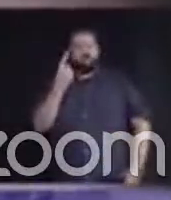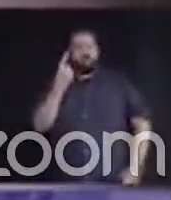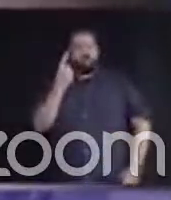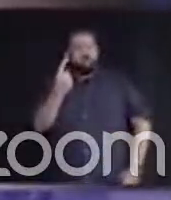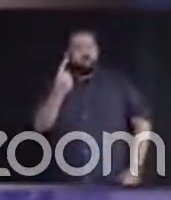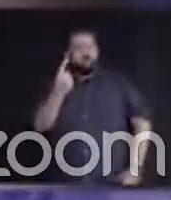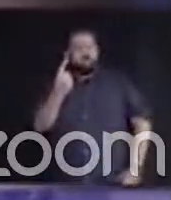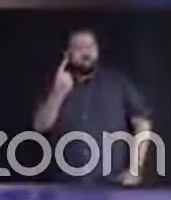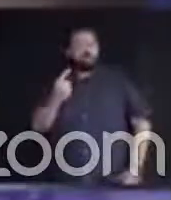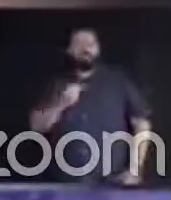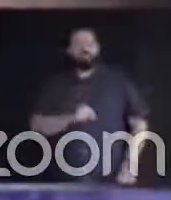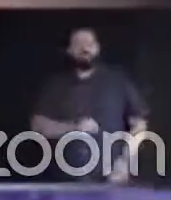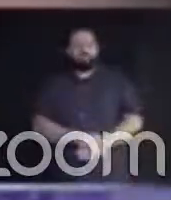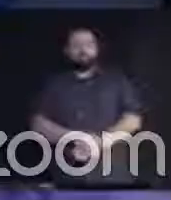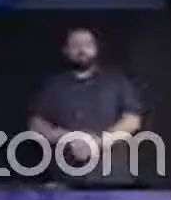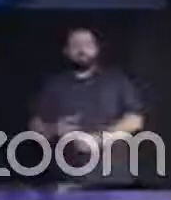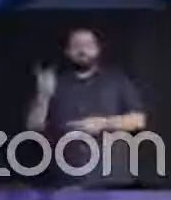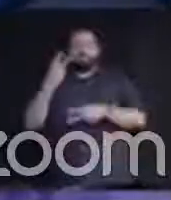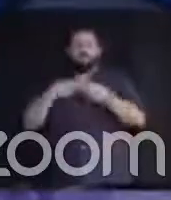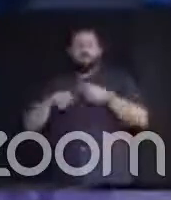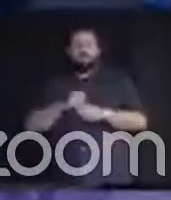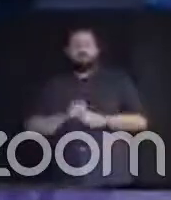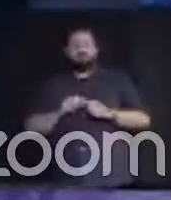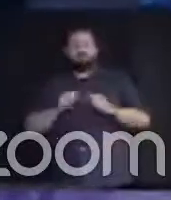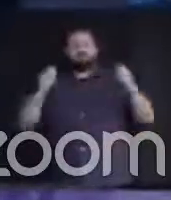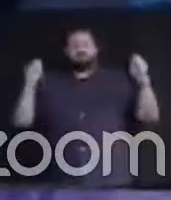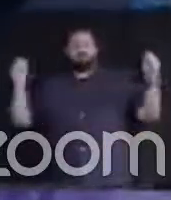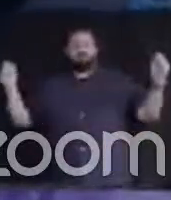2, 1, ¡venga!